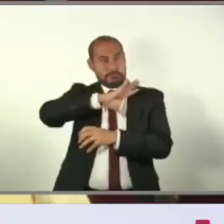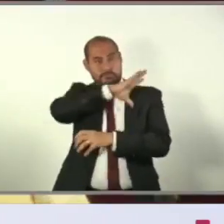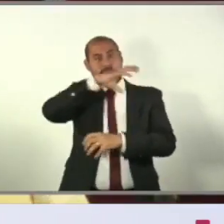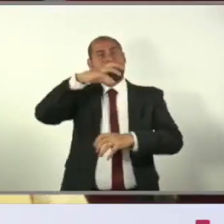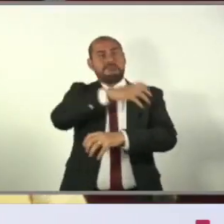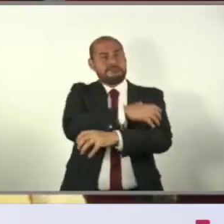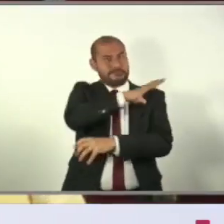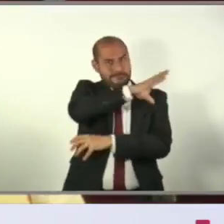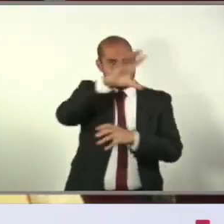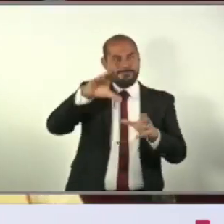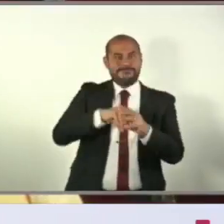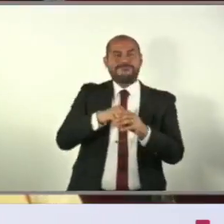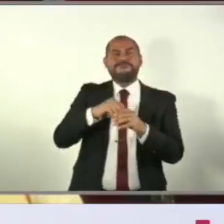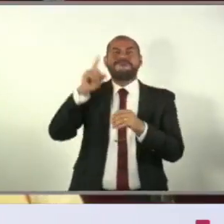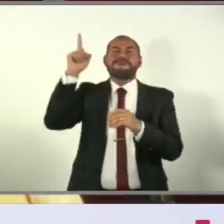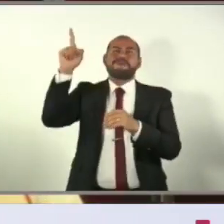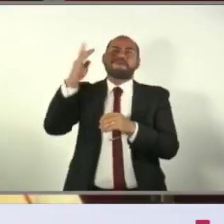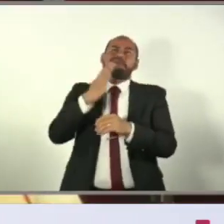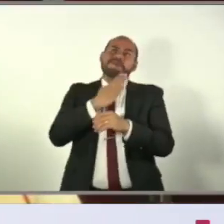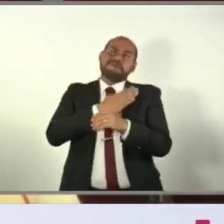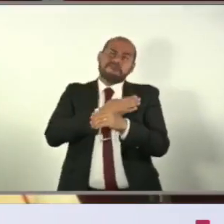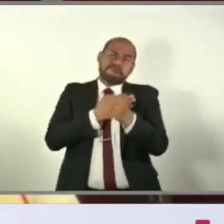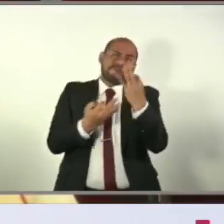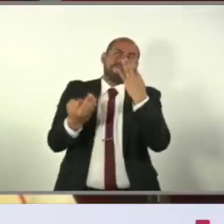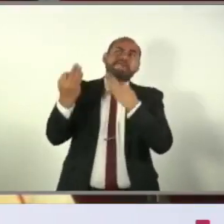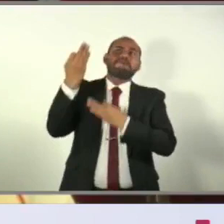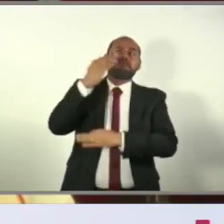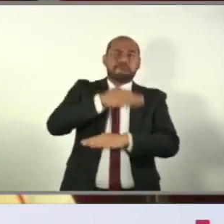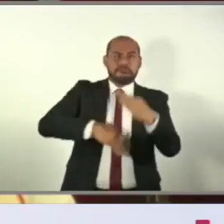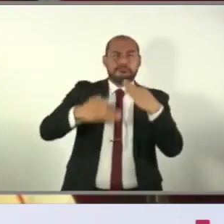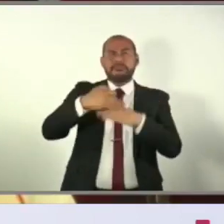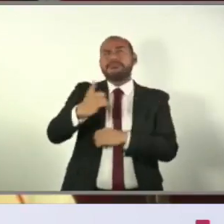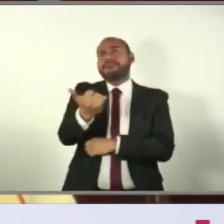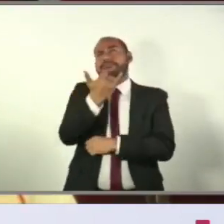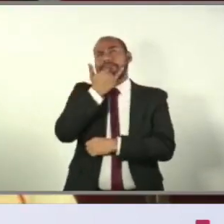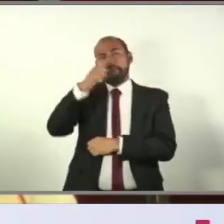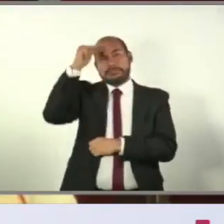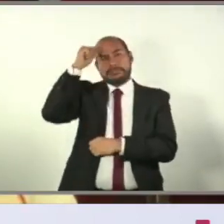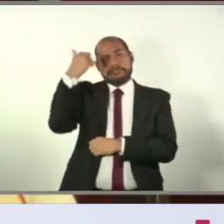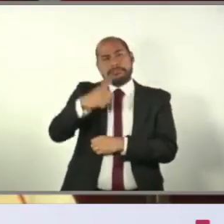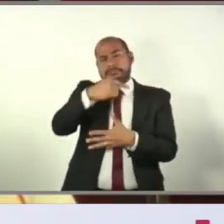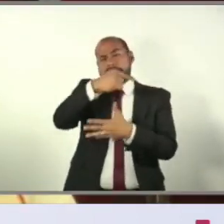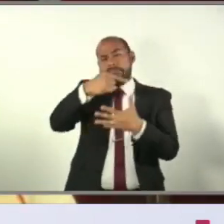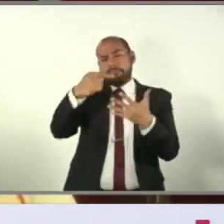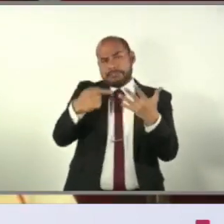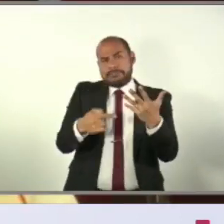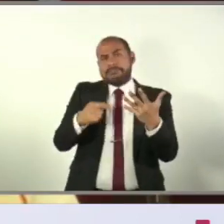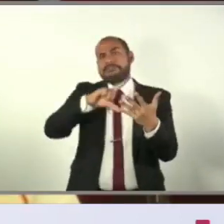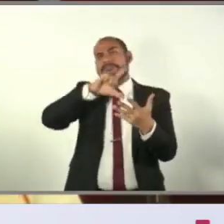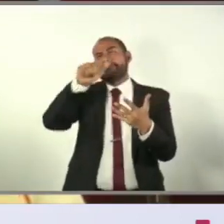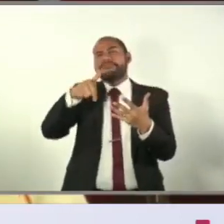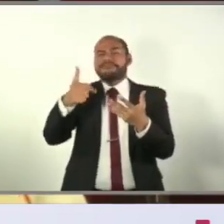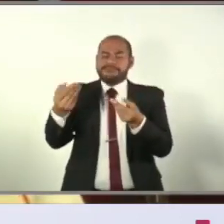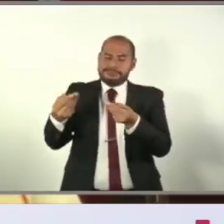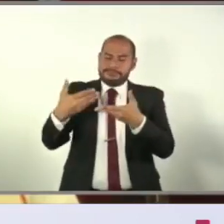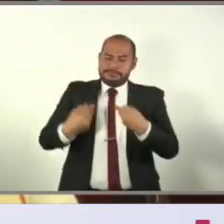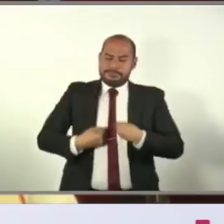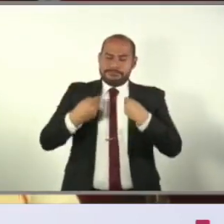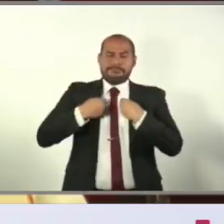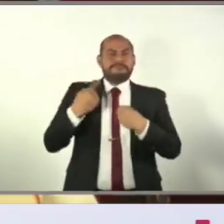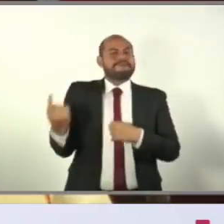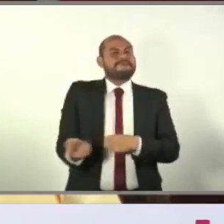tenga misericordia de todos nosotros, perdone nuestros pecados y nos lleve a la vida eterna.